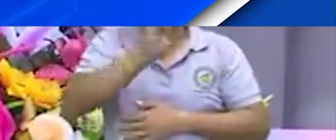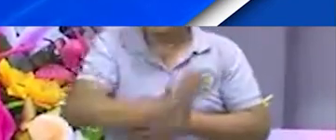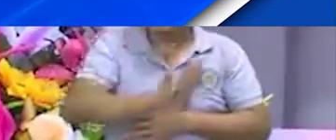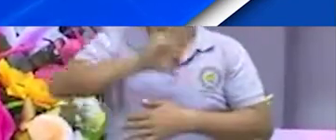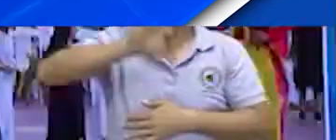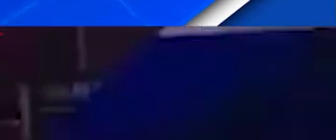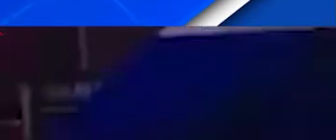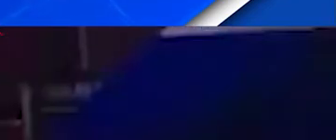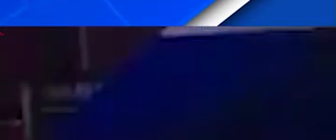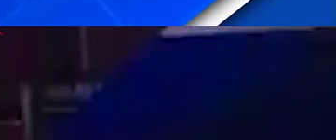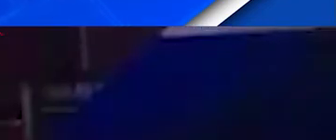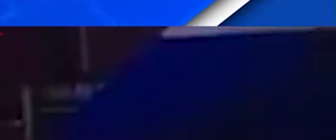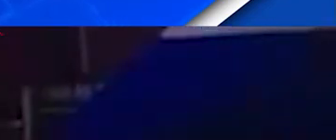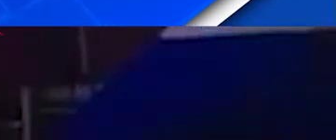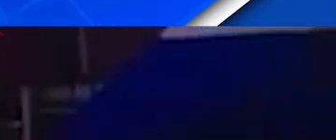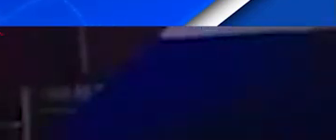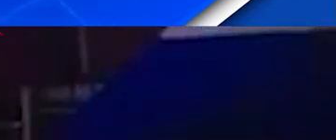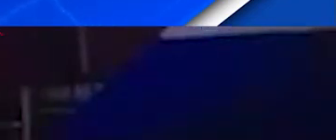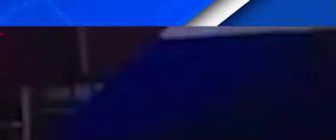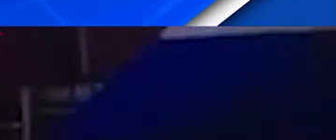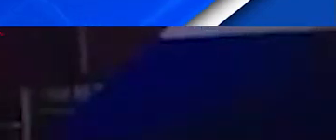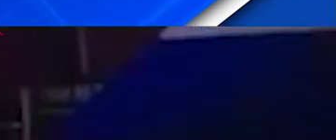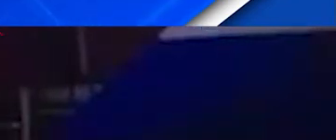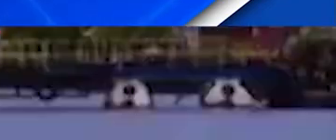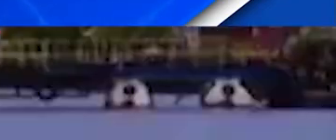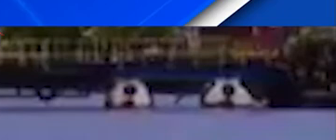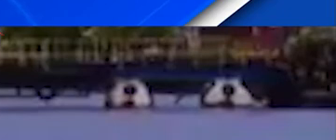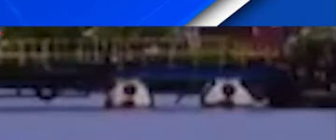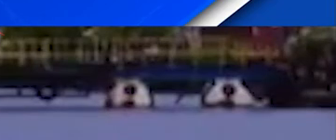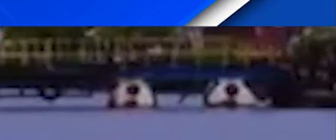de carga los resultados de